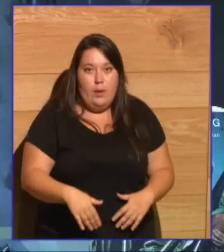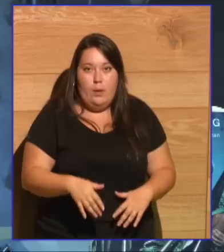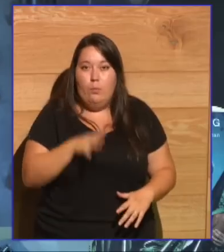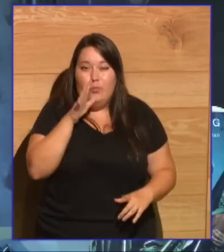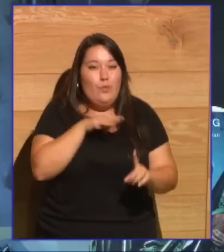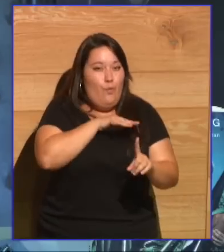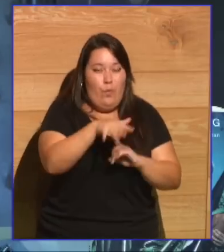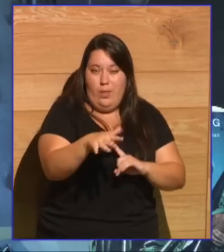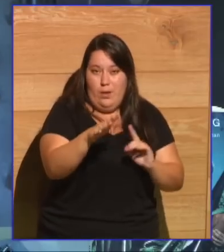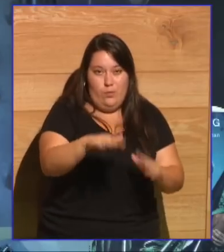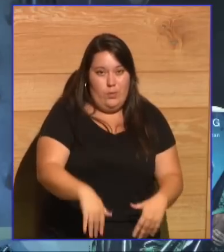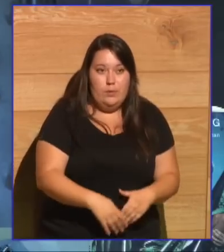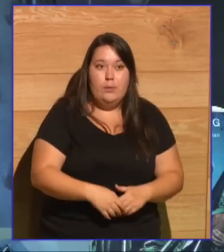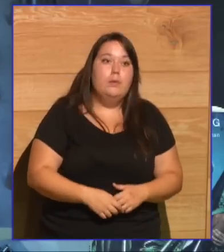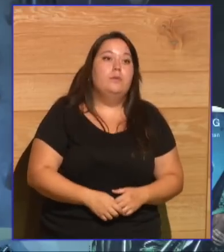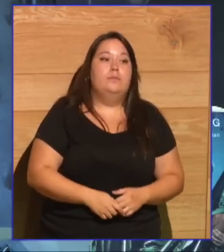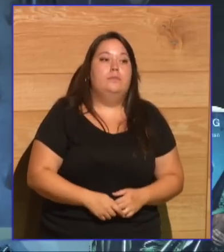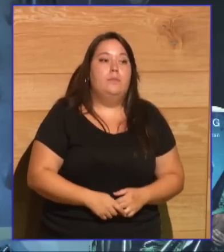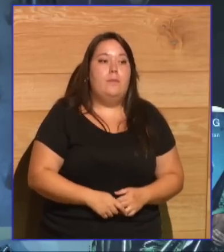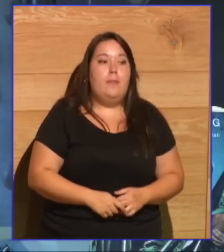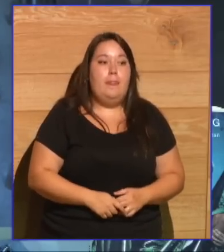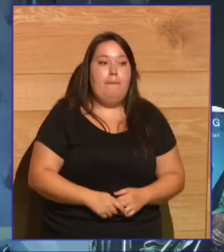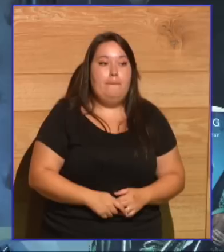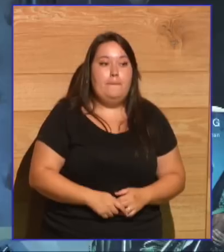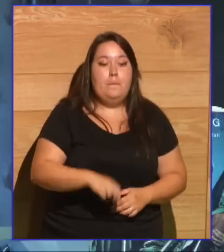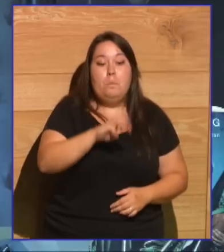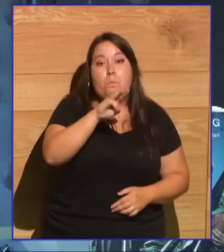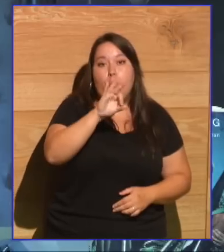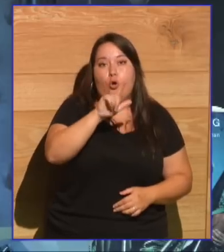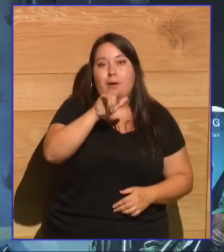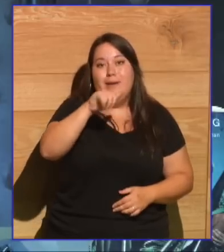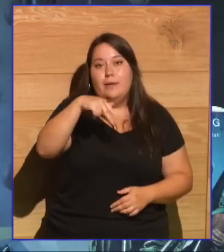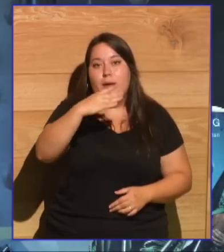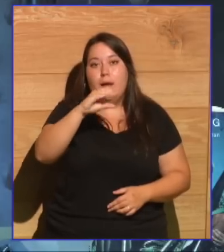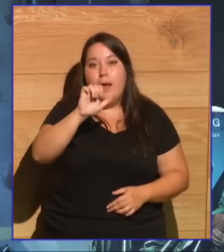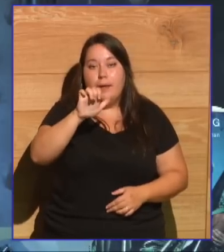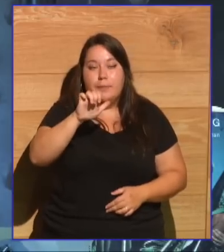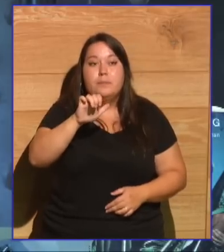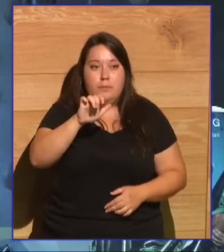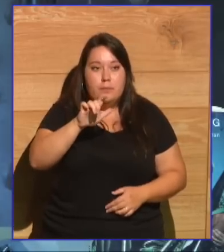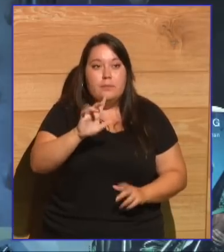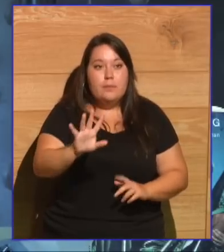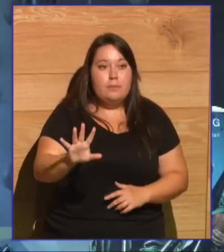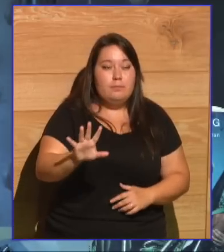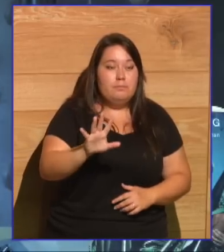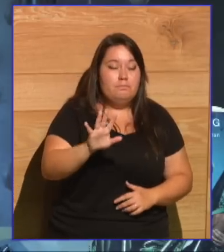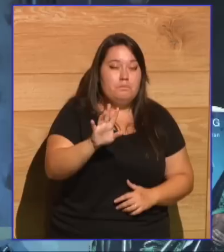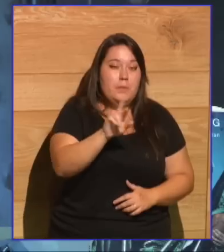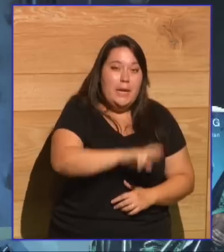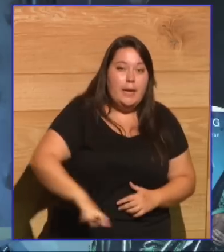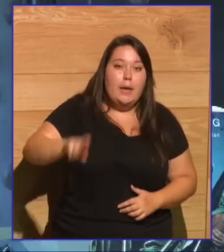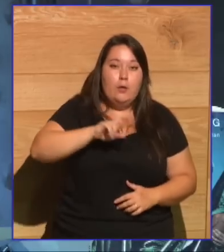generalizada que no puede llegar a hacer mucho daño bien como por link hay también por link a él rescató y colocó en su sitio películas muy